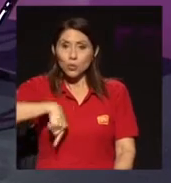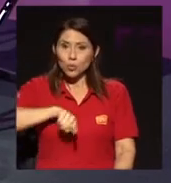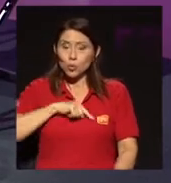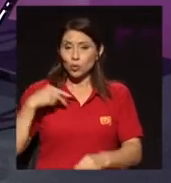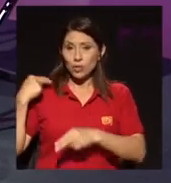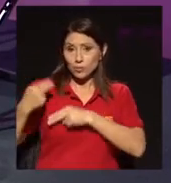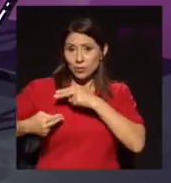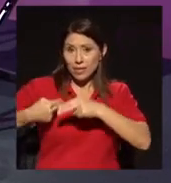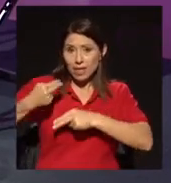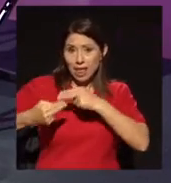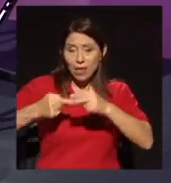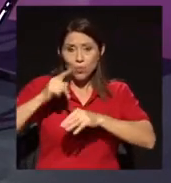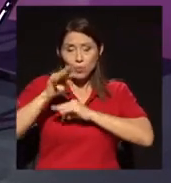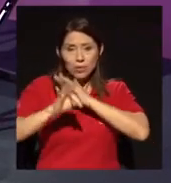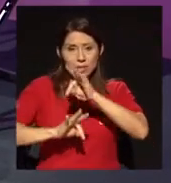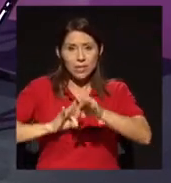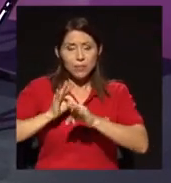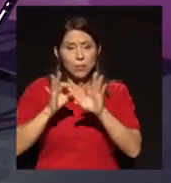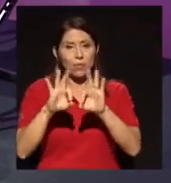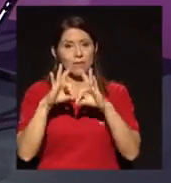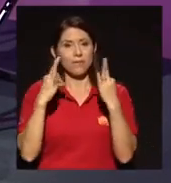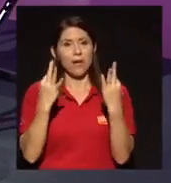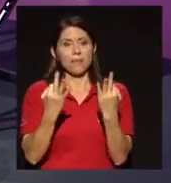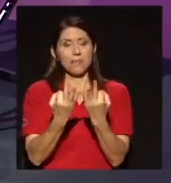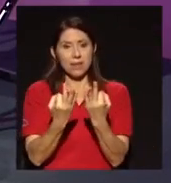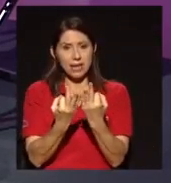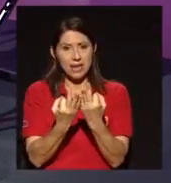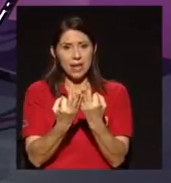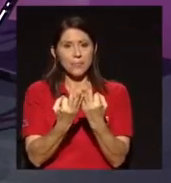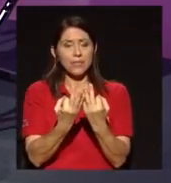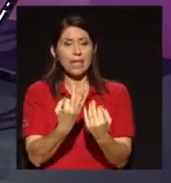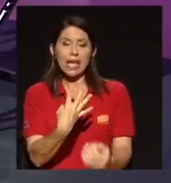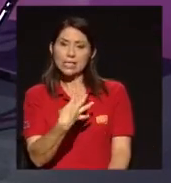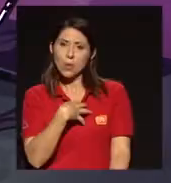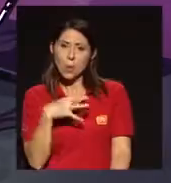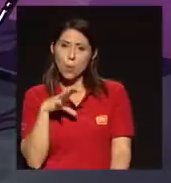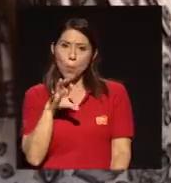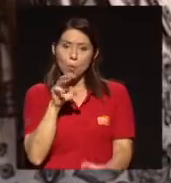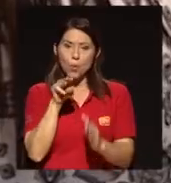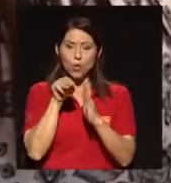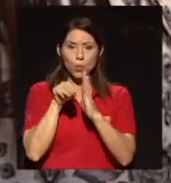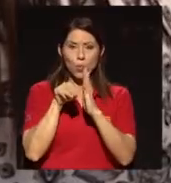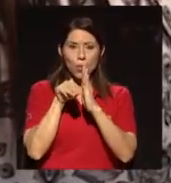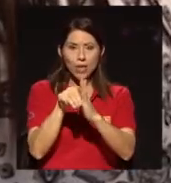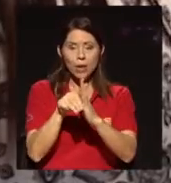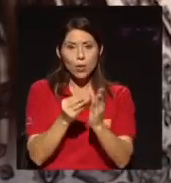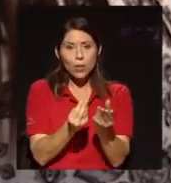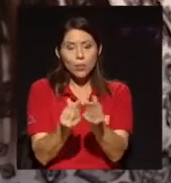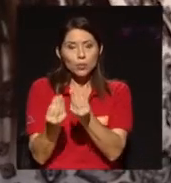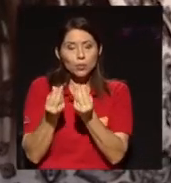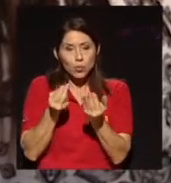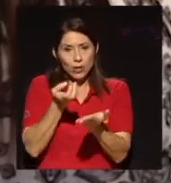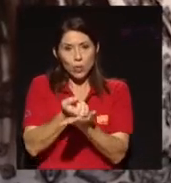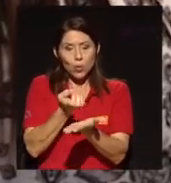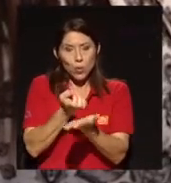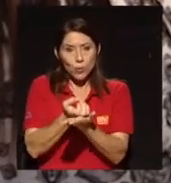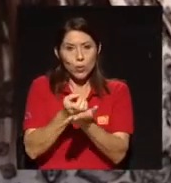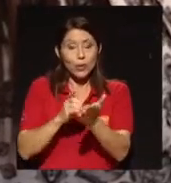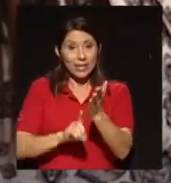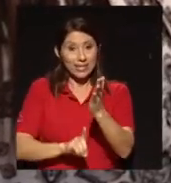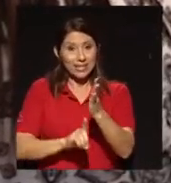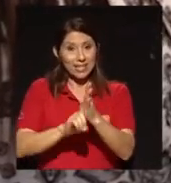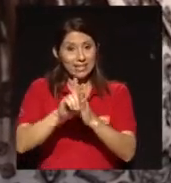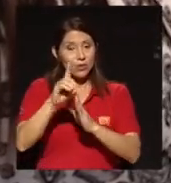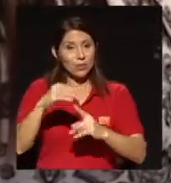familia que es propio, digamos, de un modelo de producción económico que se desarrolla principalmente con lo que